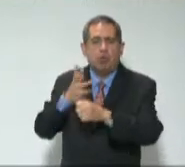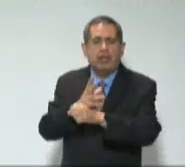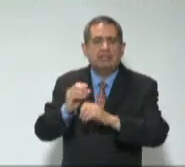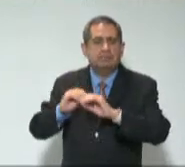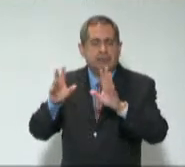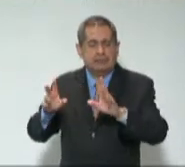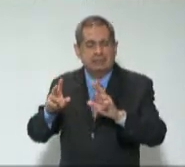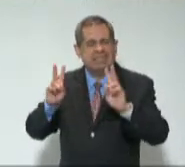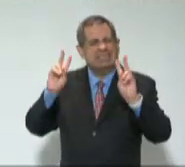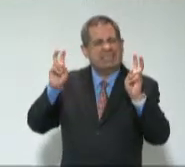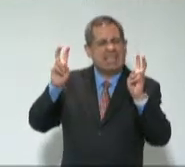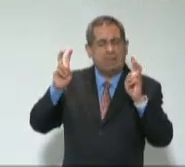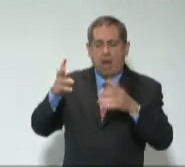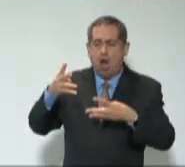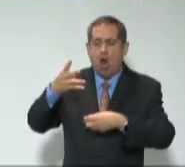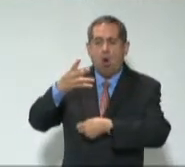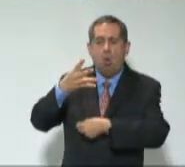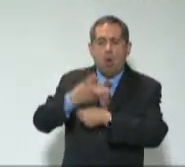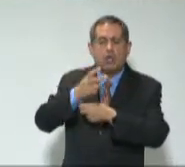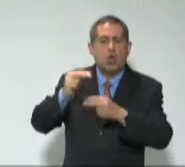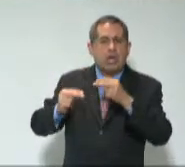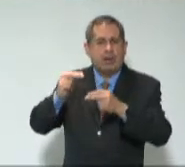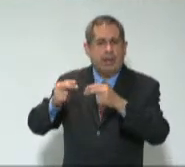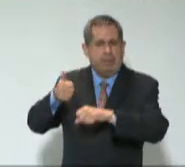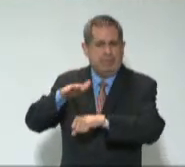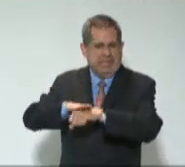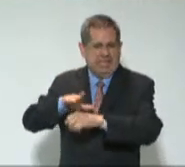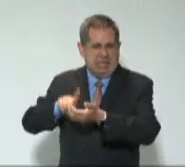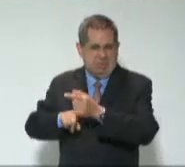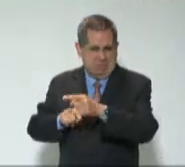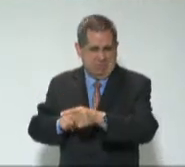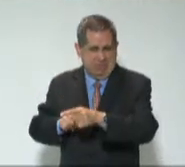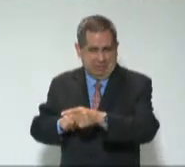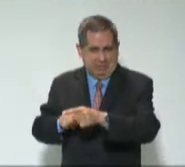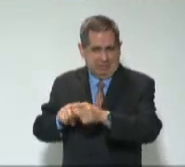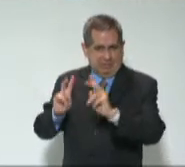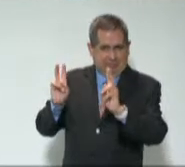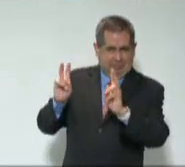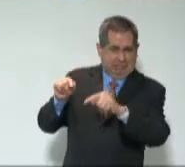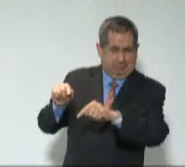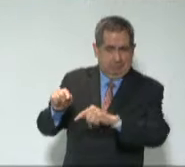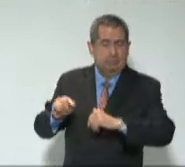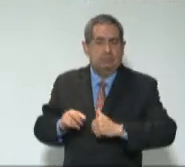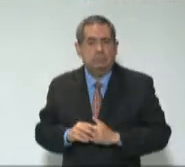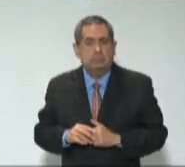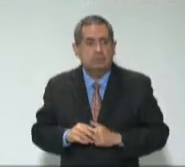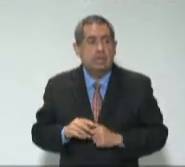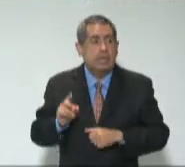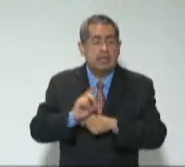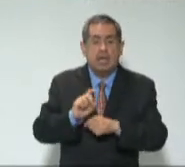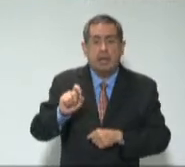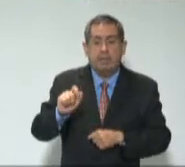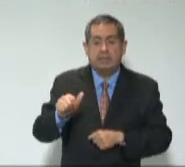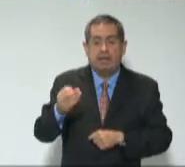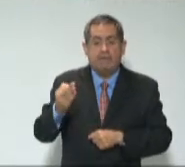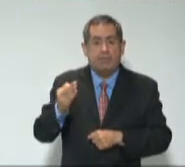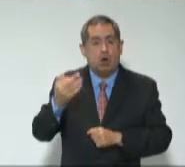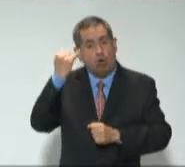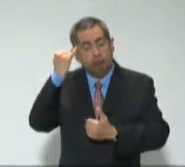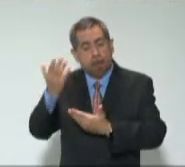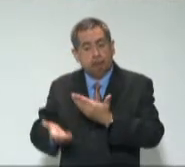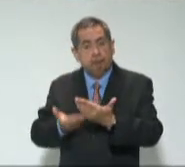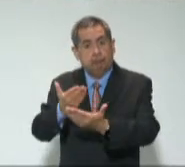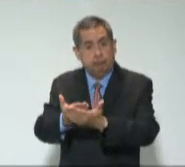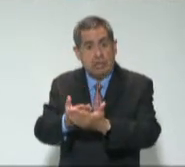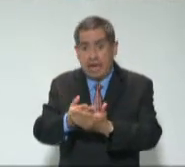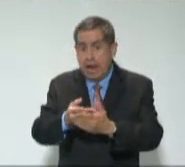nivel del administrativo del del instituto eh el 26 de febrero fue que presentamos antes